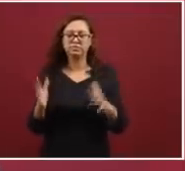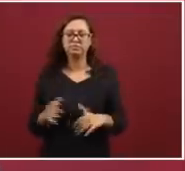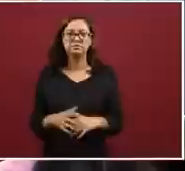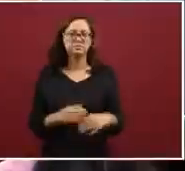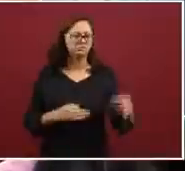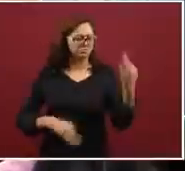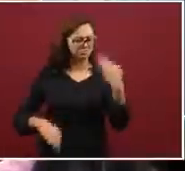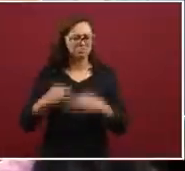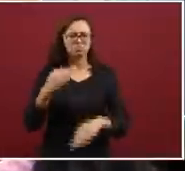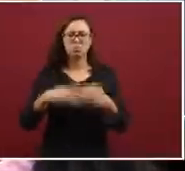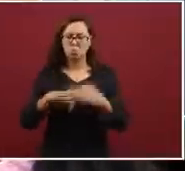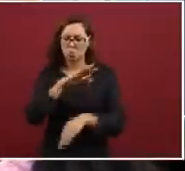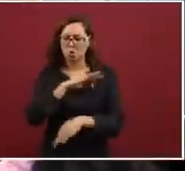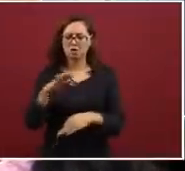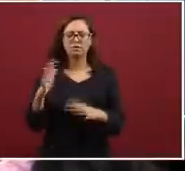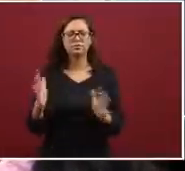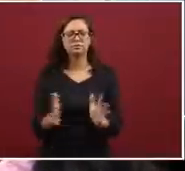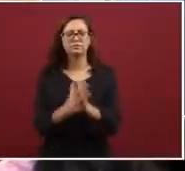todos.